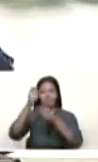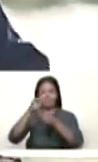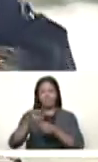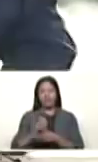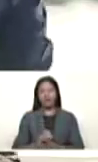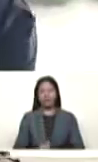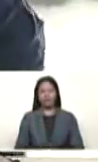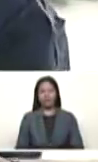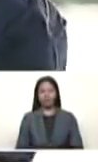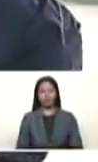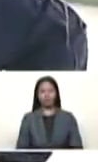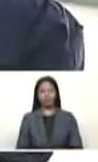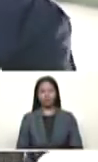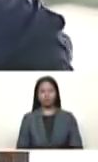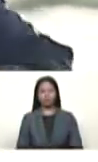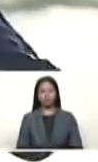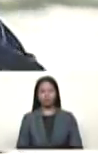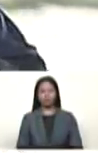los consejos